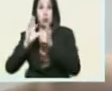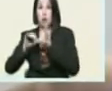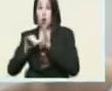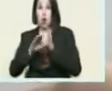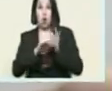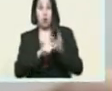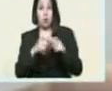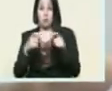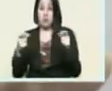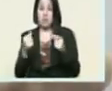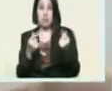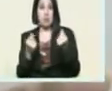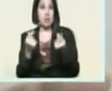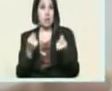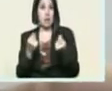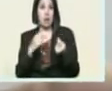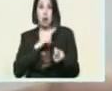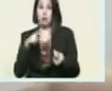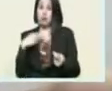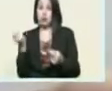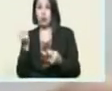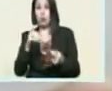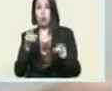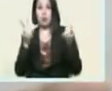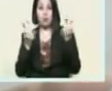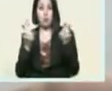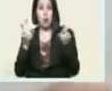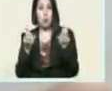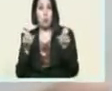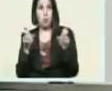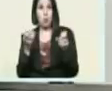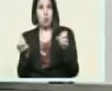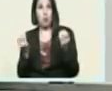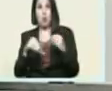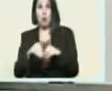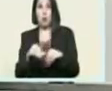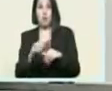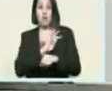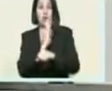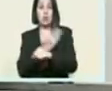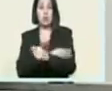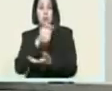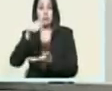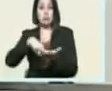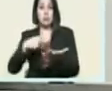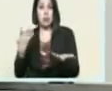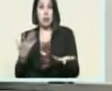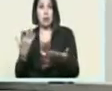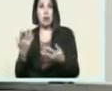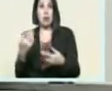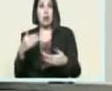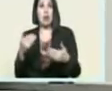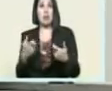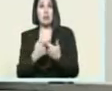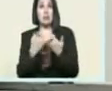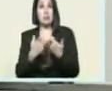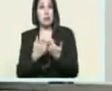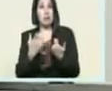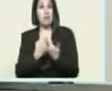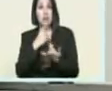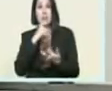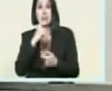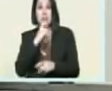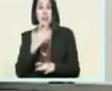robarnos un billete y nosotros hacemos el movimiento de publicar otro y de fortalecer el sistema electrónico. Es una batalla. No